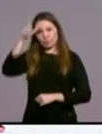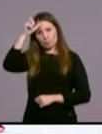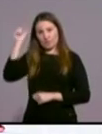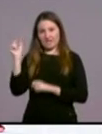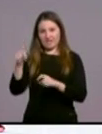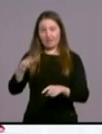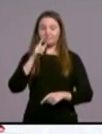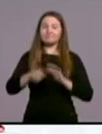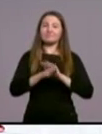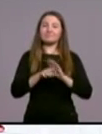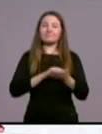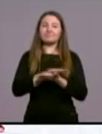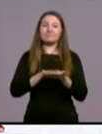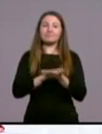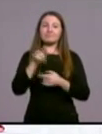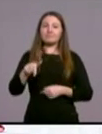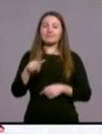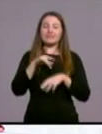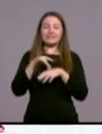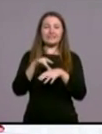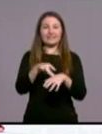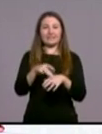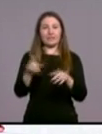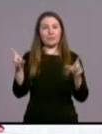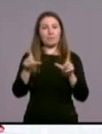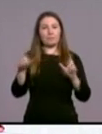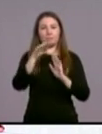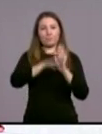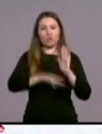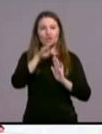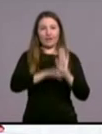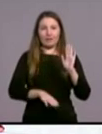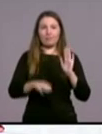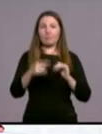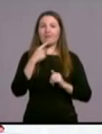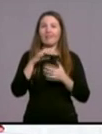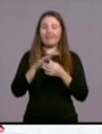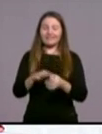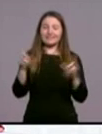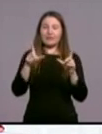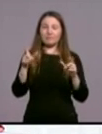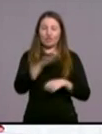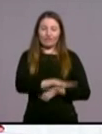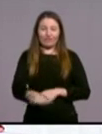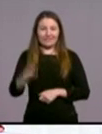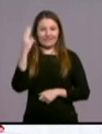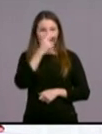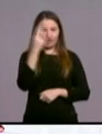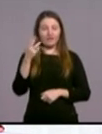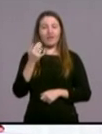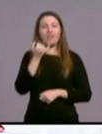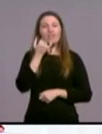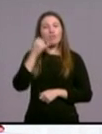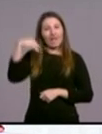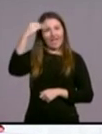como cézanne aquí el conductor del programa porque es eso que emite sad seven kids una televisión infantil católica en árabe con sede